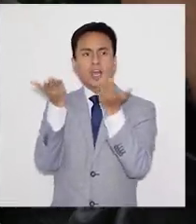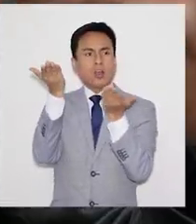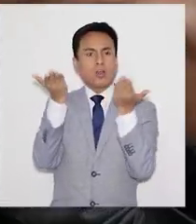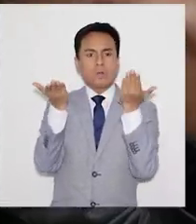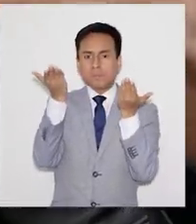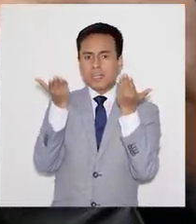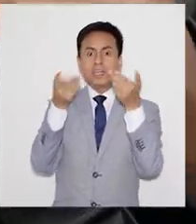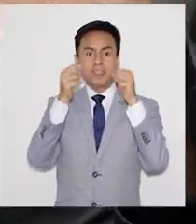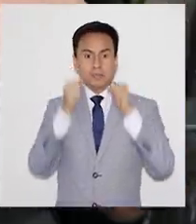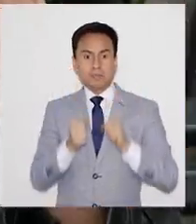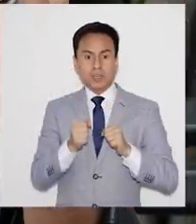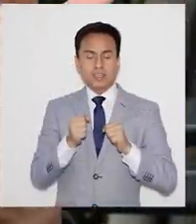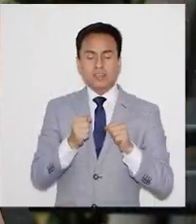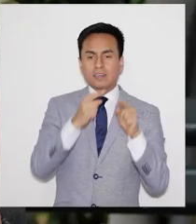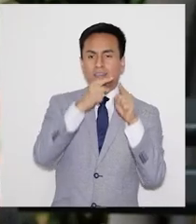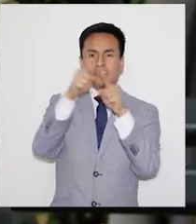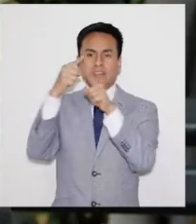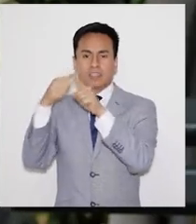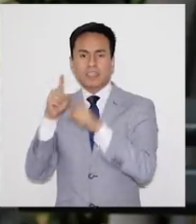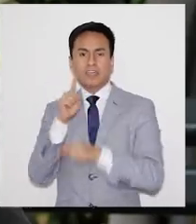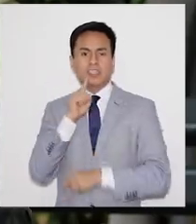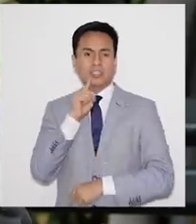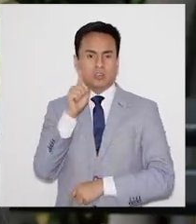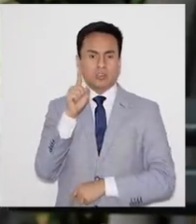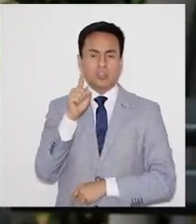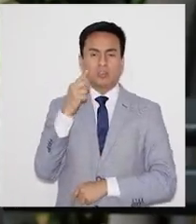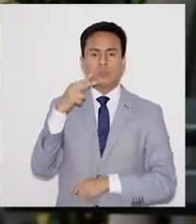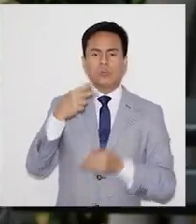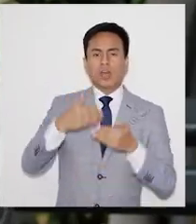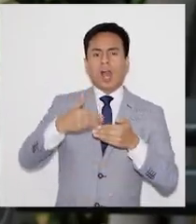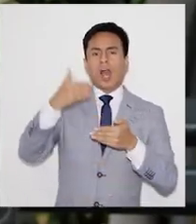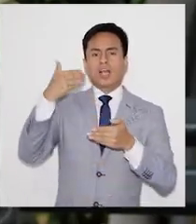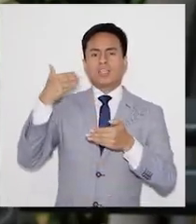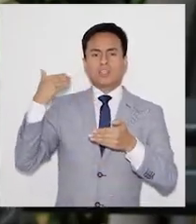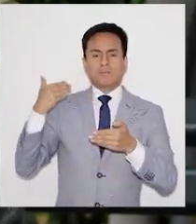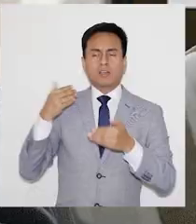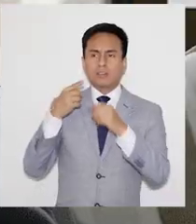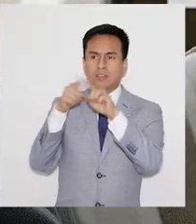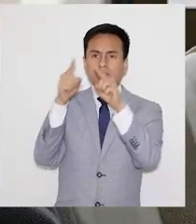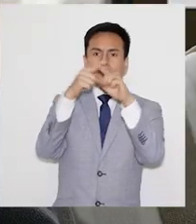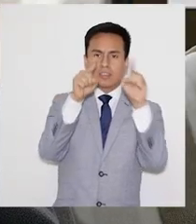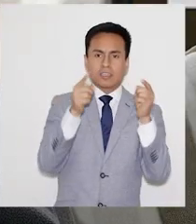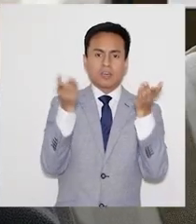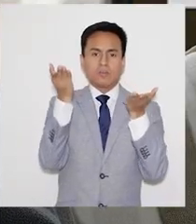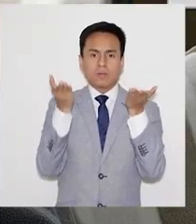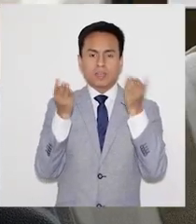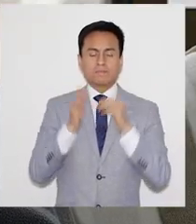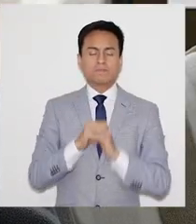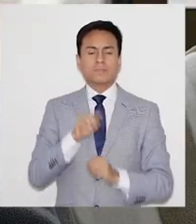comparar entonces lo distintas que son en su época más temprana.